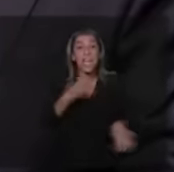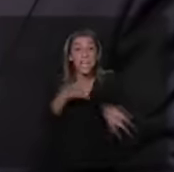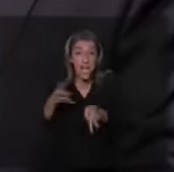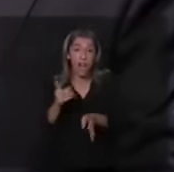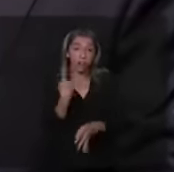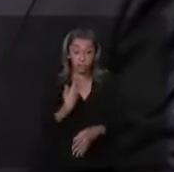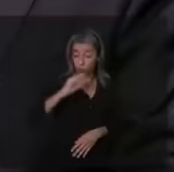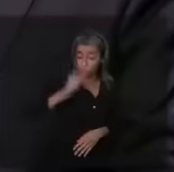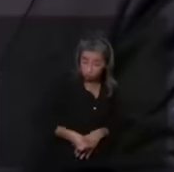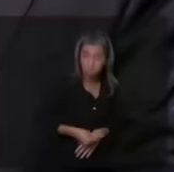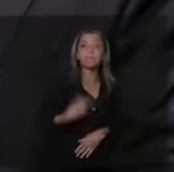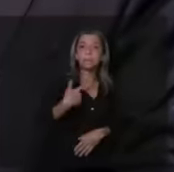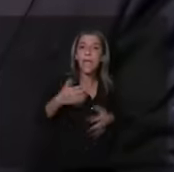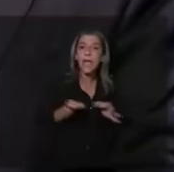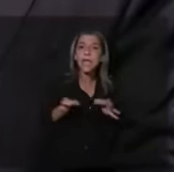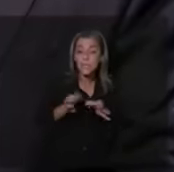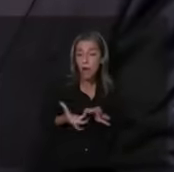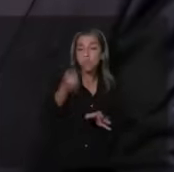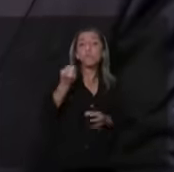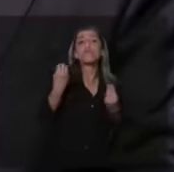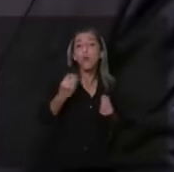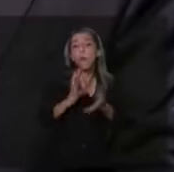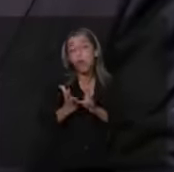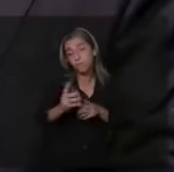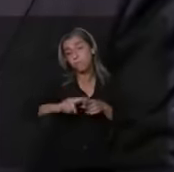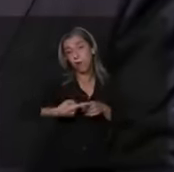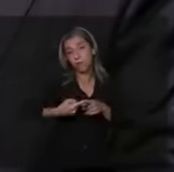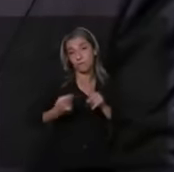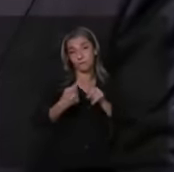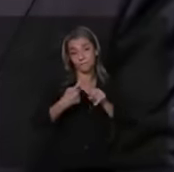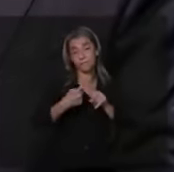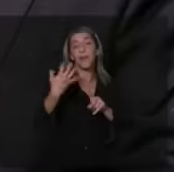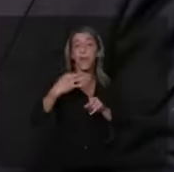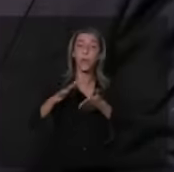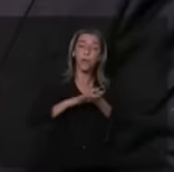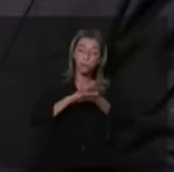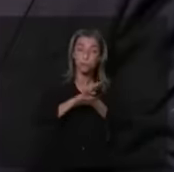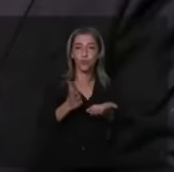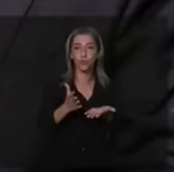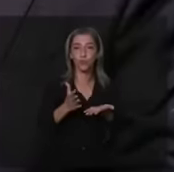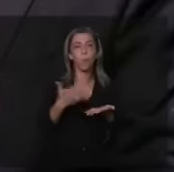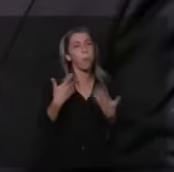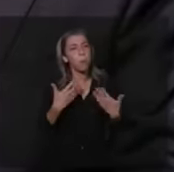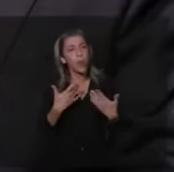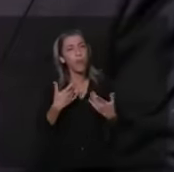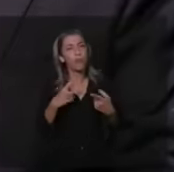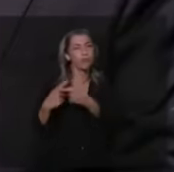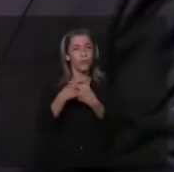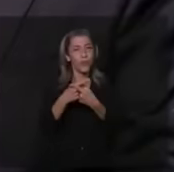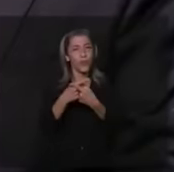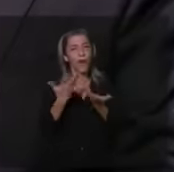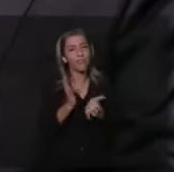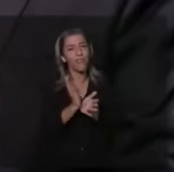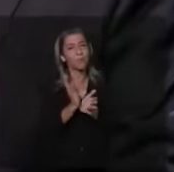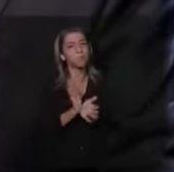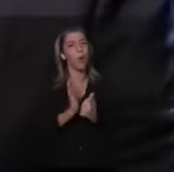islas por la vía diplomática. Así es que, digamos es podemos elevar la calidad del debate, porque eso es muy pobre lo que